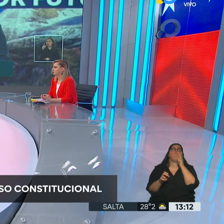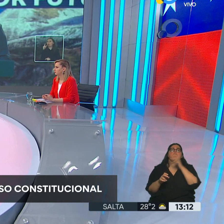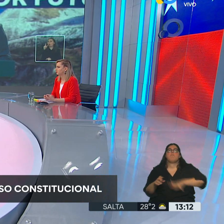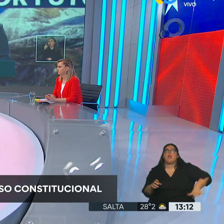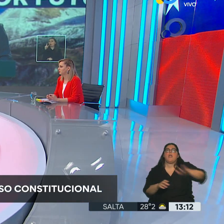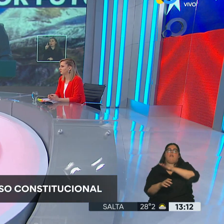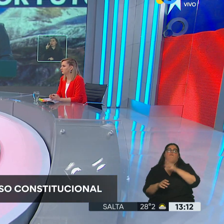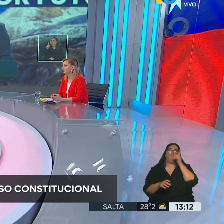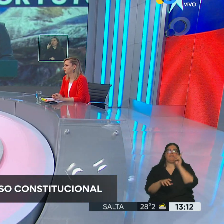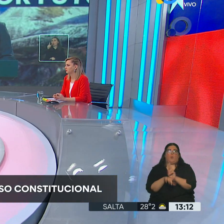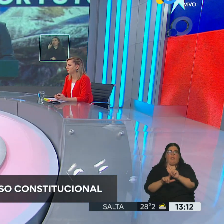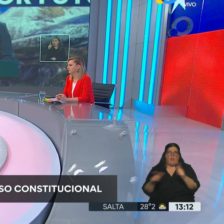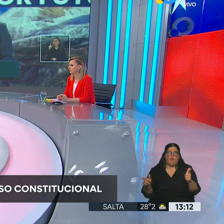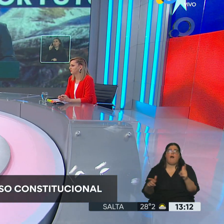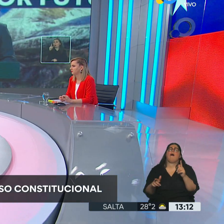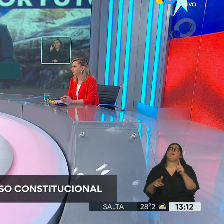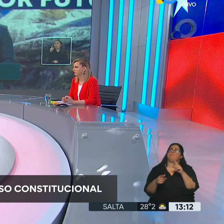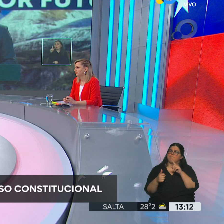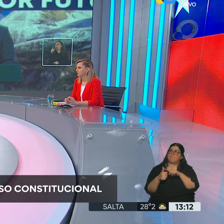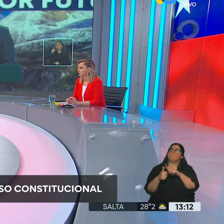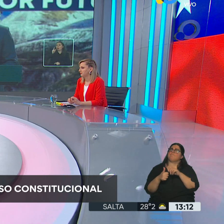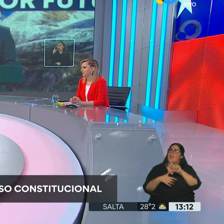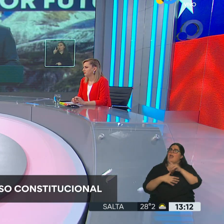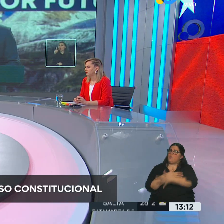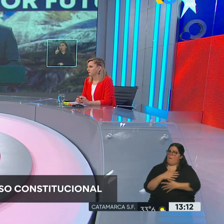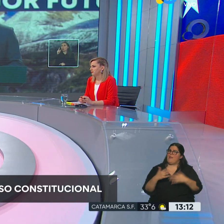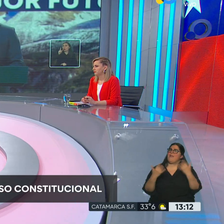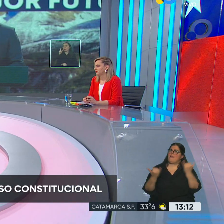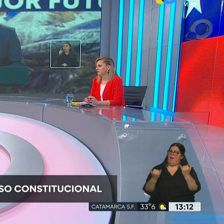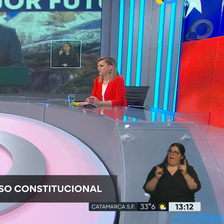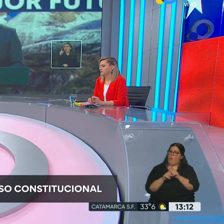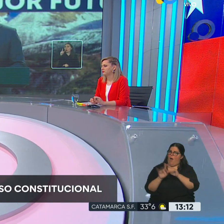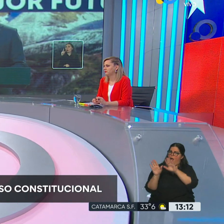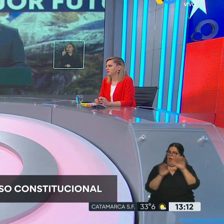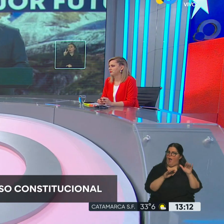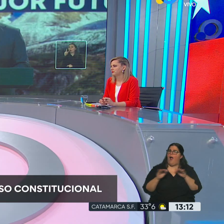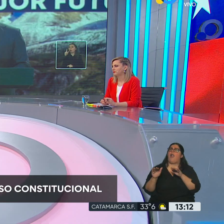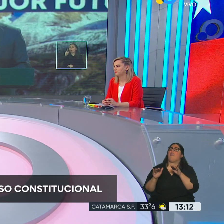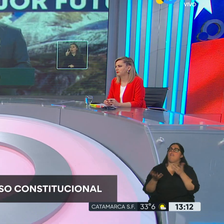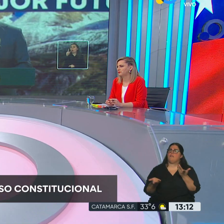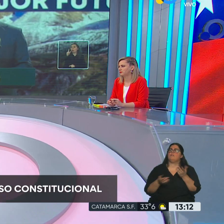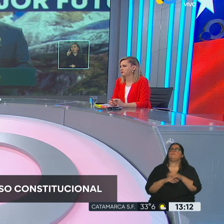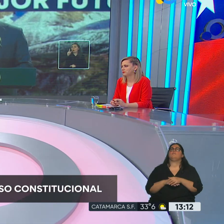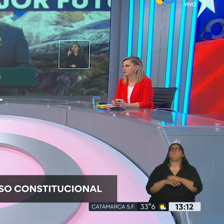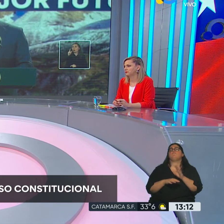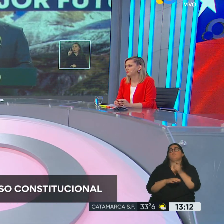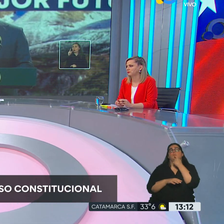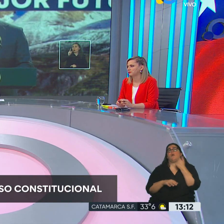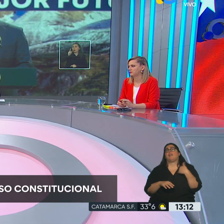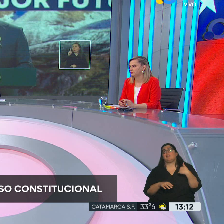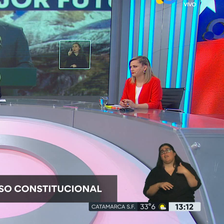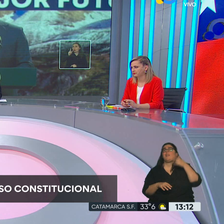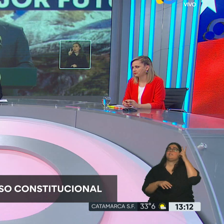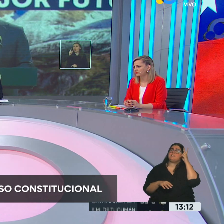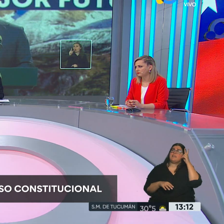que esto me parece que se puede extender también a parte de Latinoamérica, cuando hablamos de la inseguridad que caracteriza a nuestra región. Quizás Argentina y Chile estaban entre los